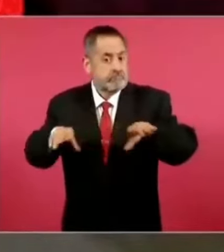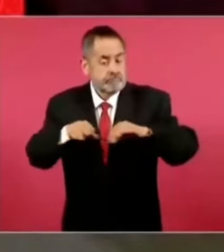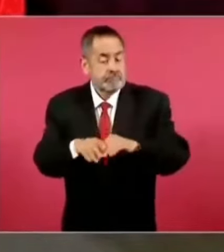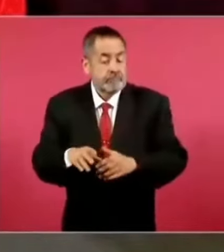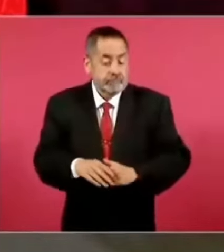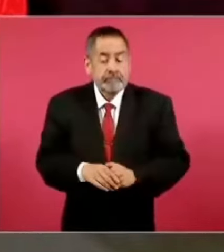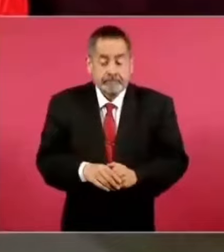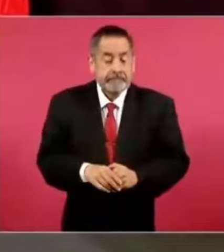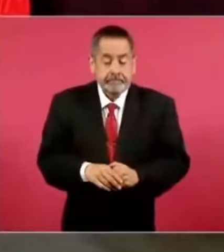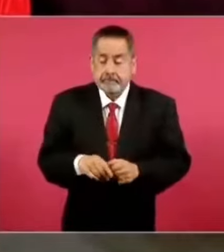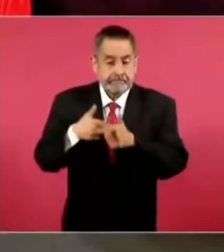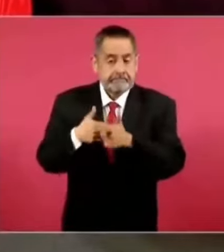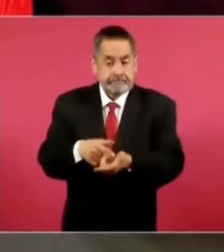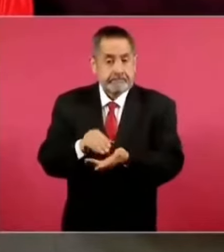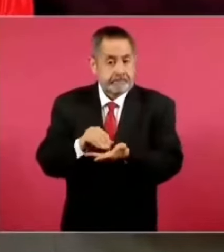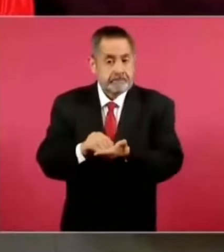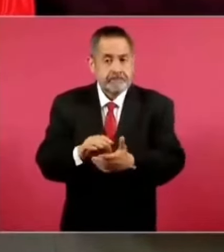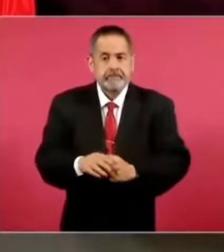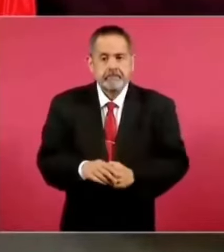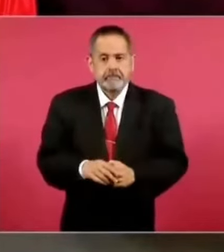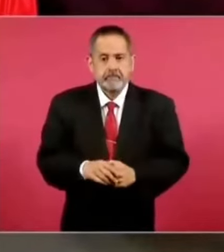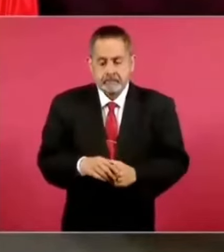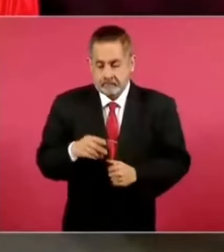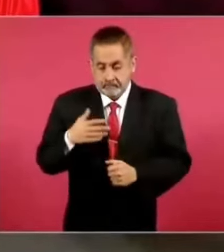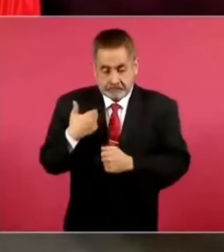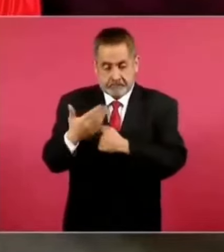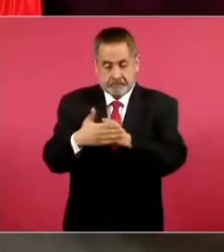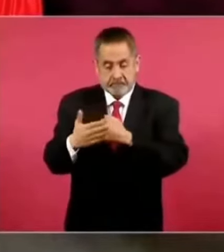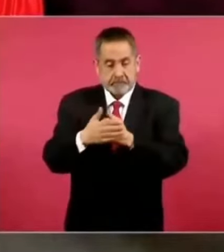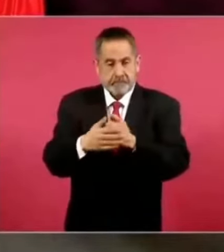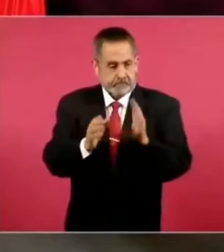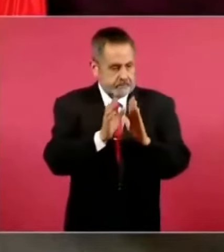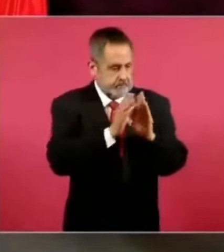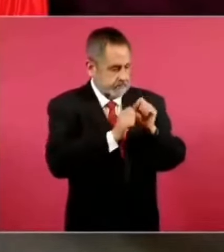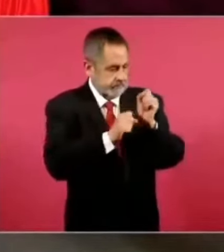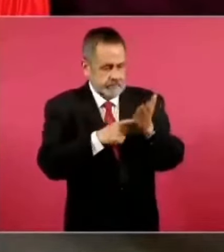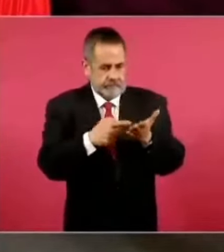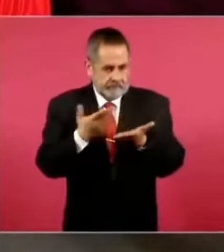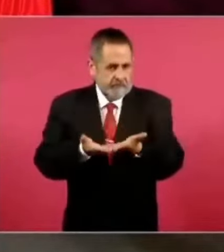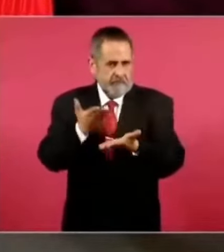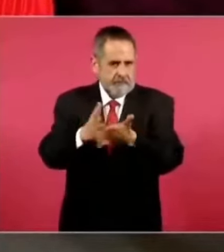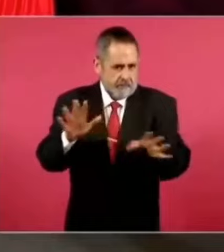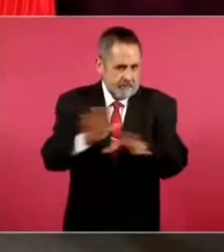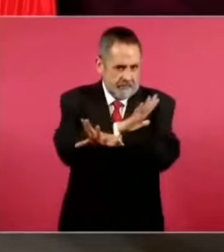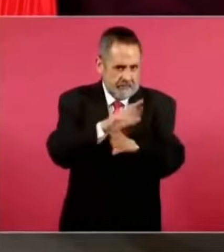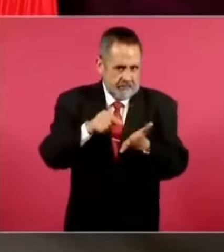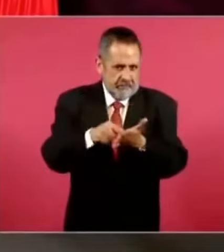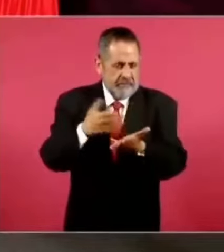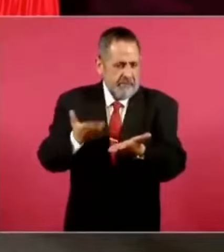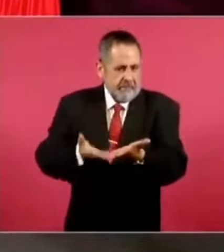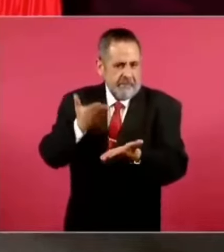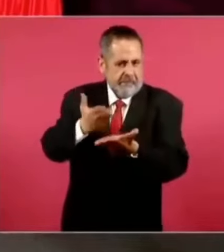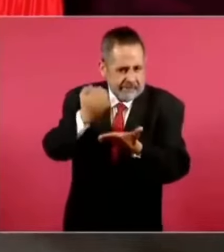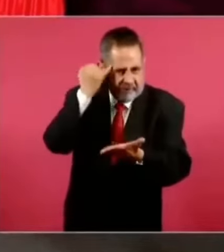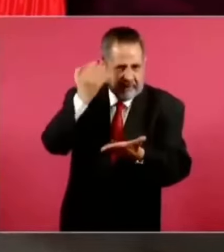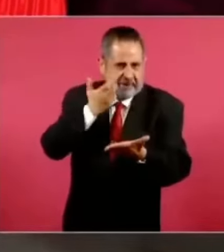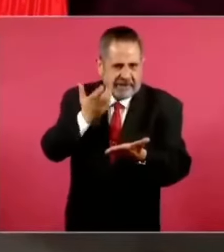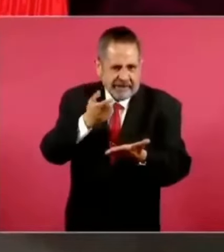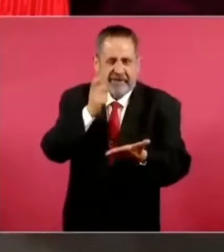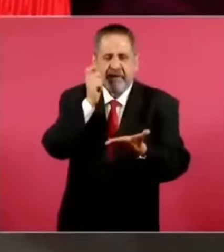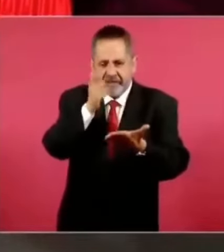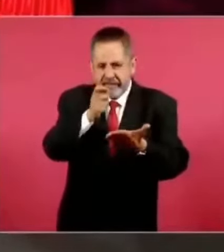Una de las iniciativas que voy a presentar de reforma a la Constitución es la de